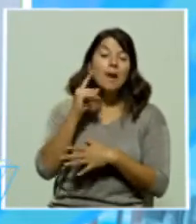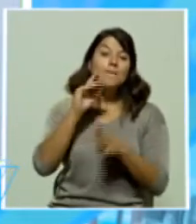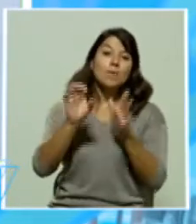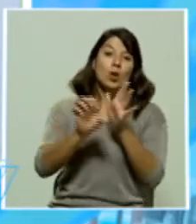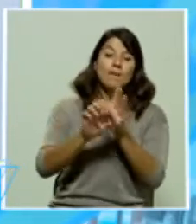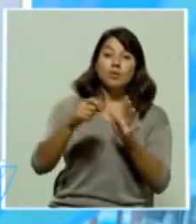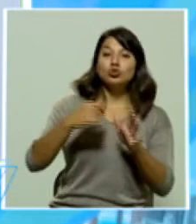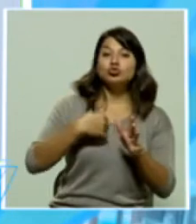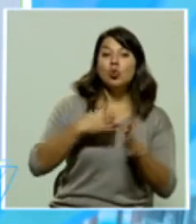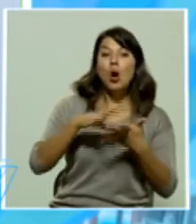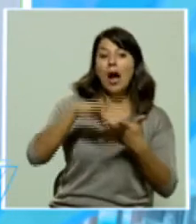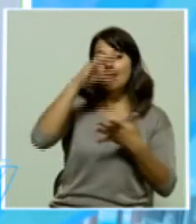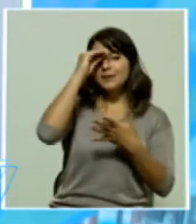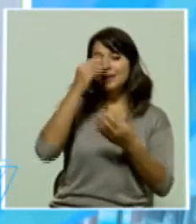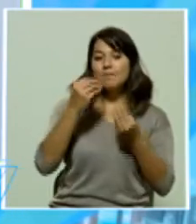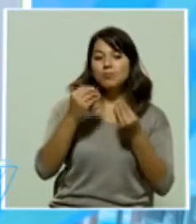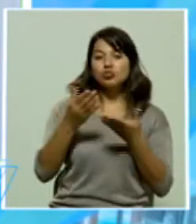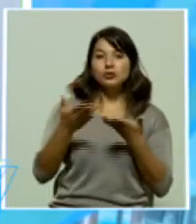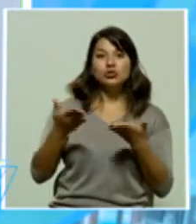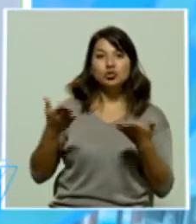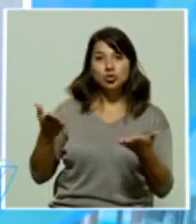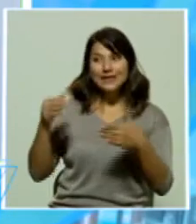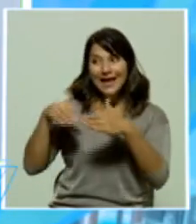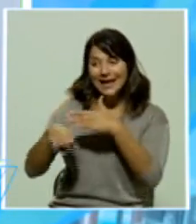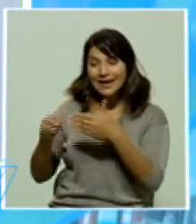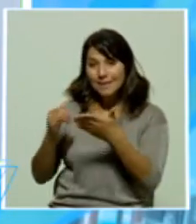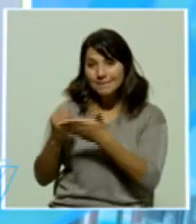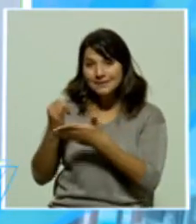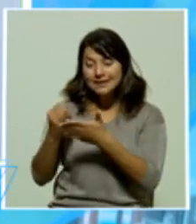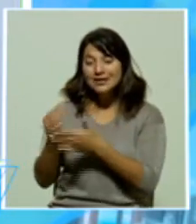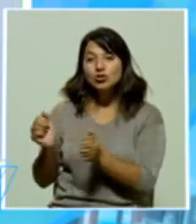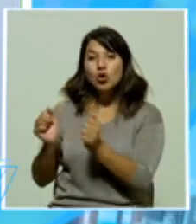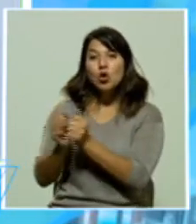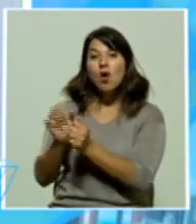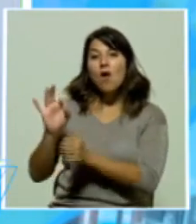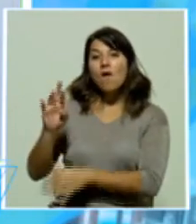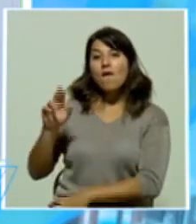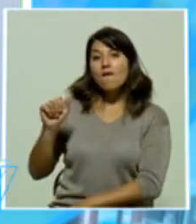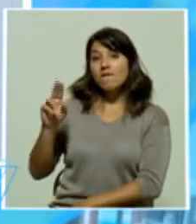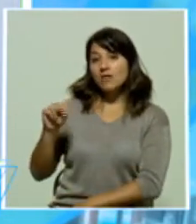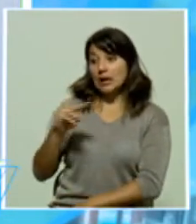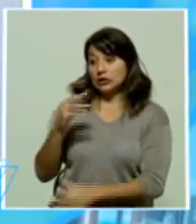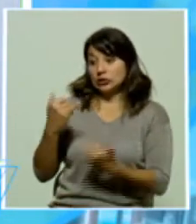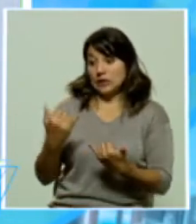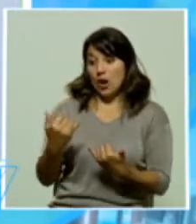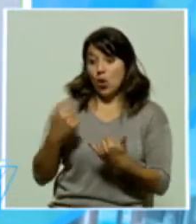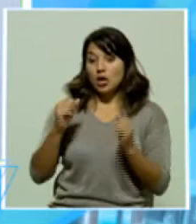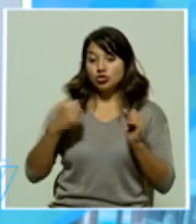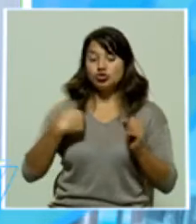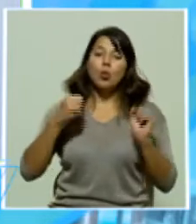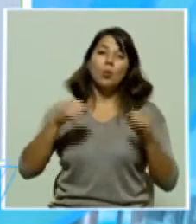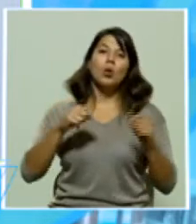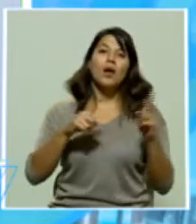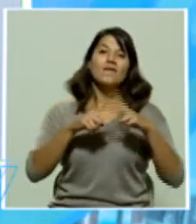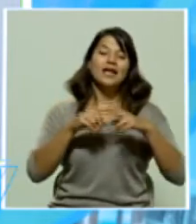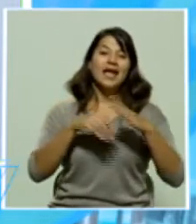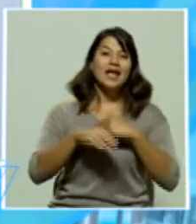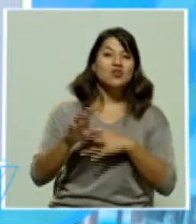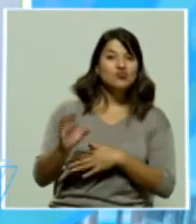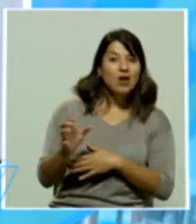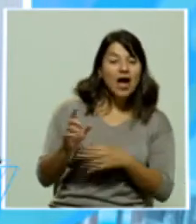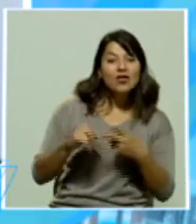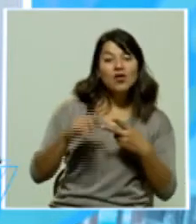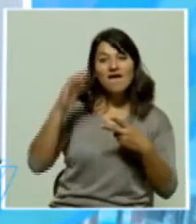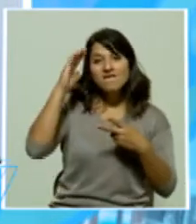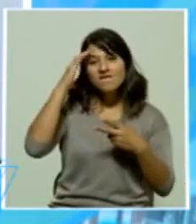en el documental con Frank que me permite ahora ponerlo en práctica en la radio, en las transmisiones en Facebook,